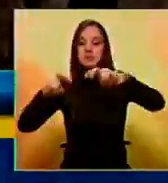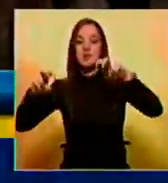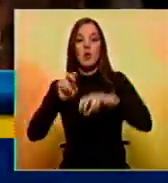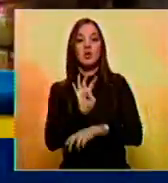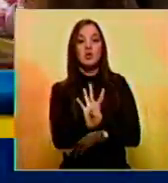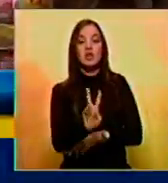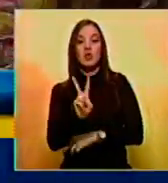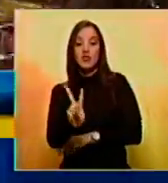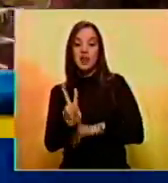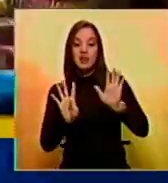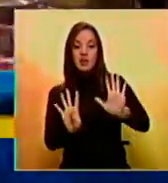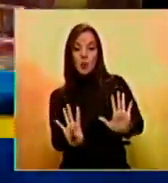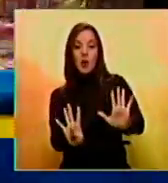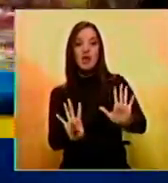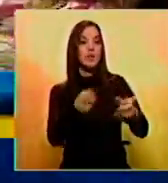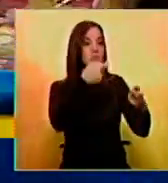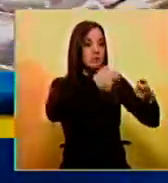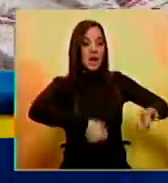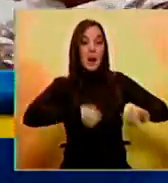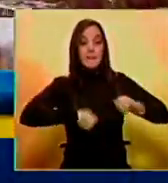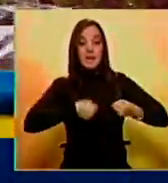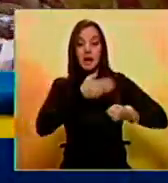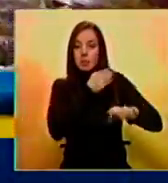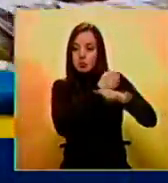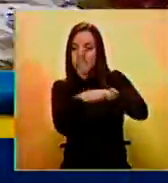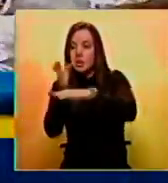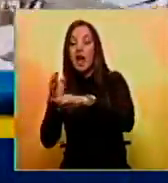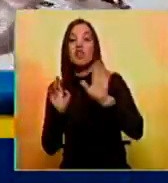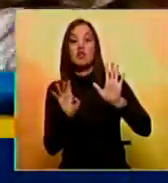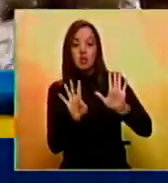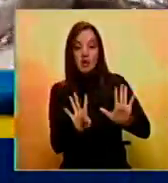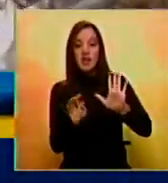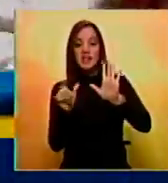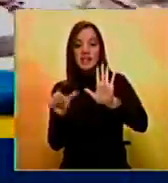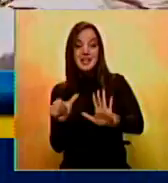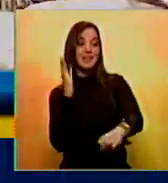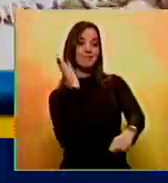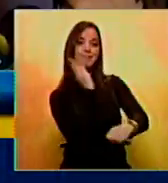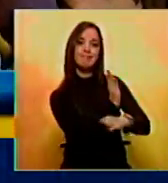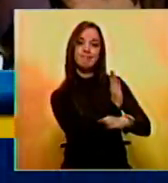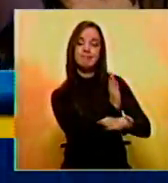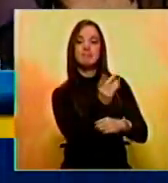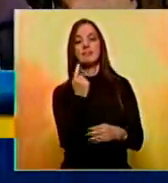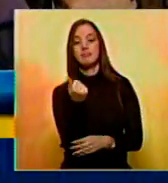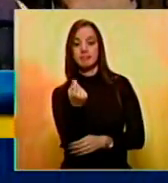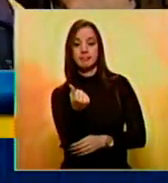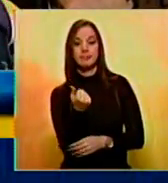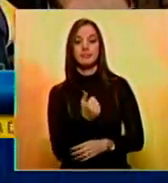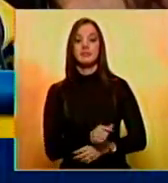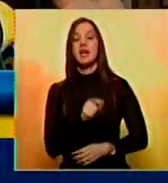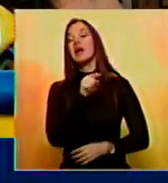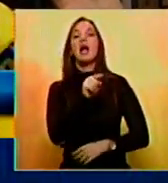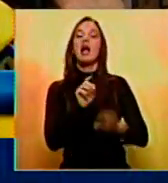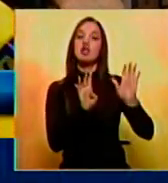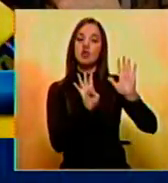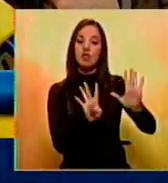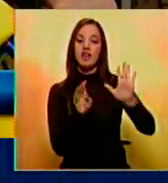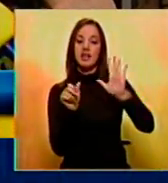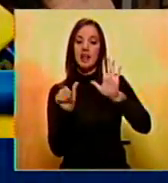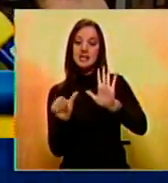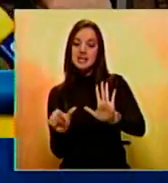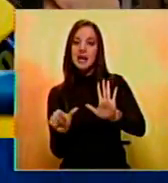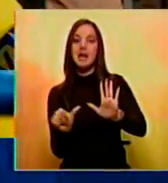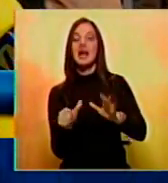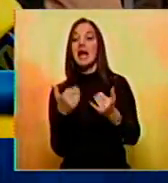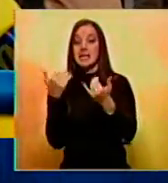429 establecimientos comerciales, de los cuales 96 han sido sancionados. Dentro de estas 96 hay